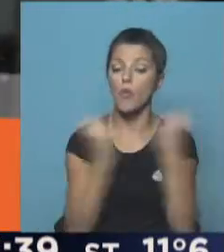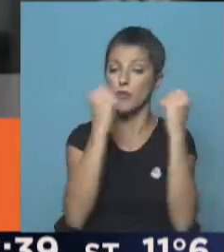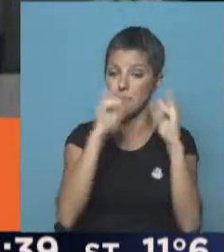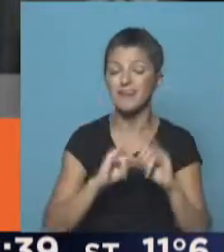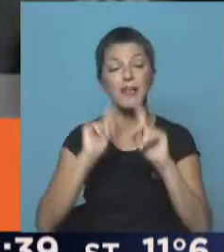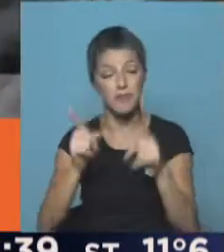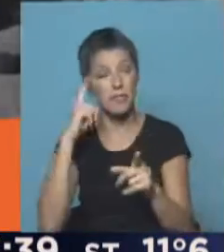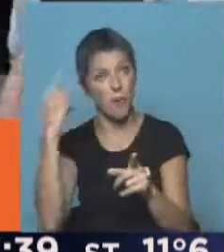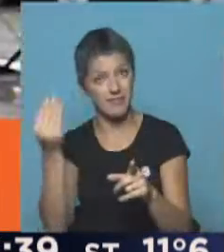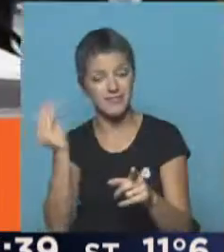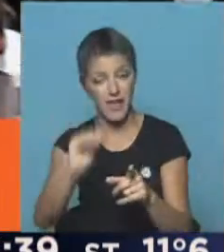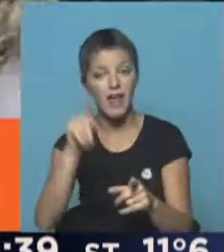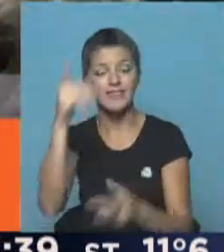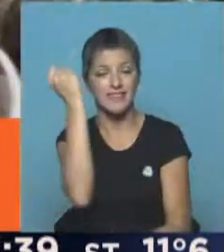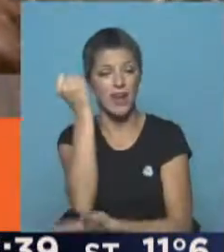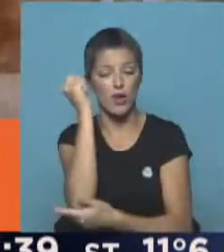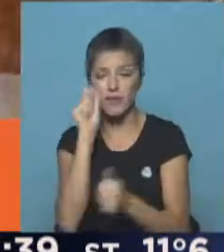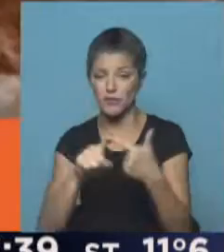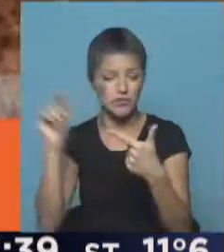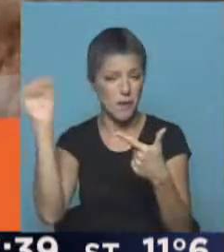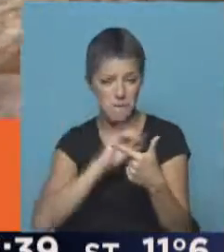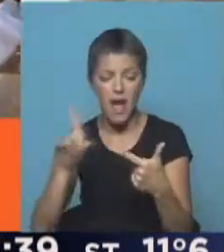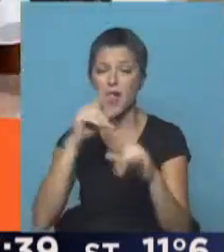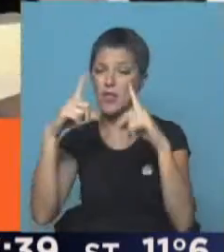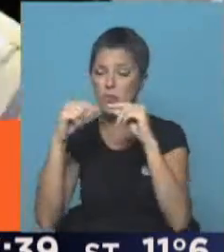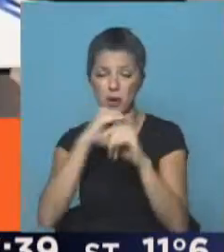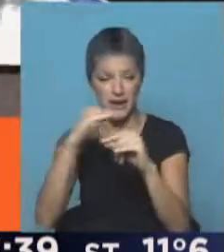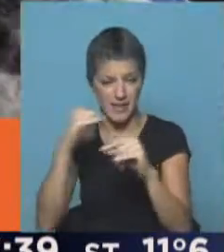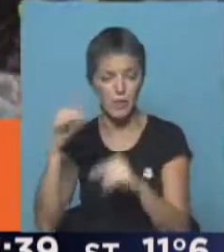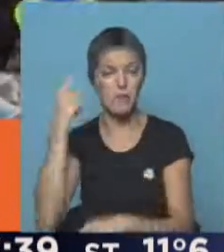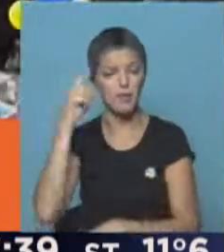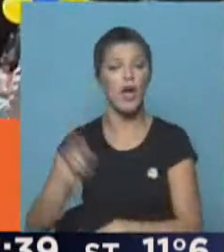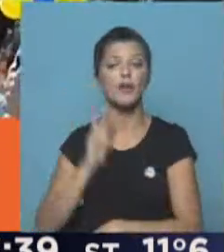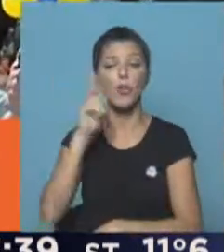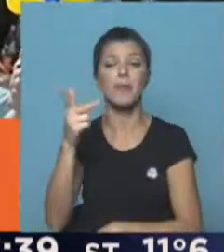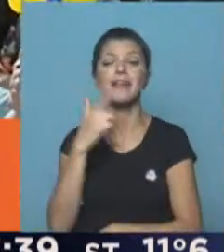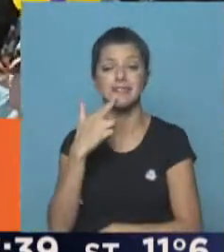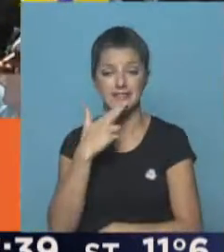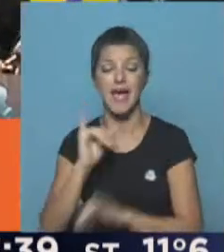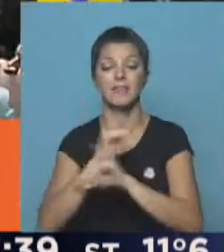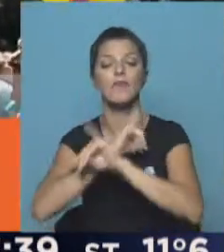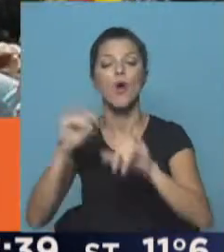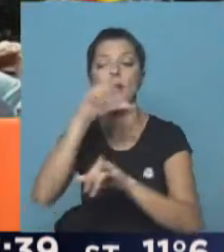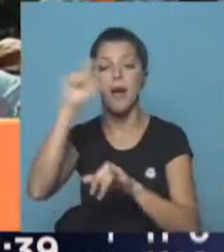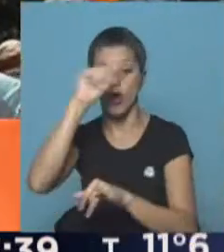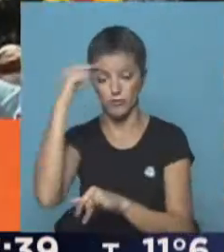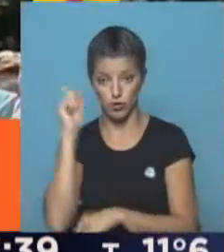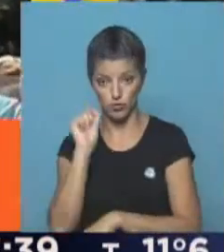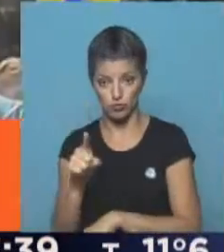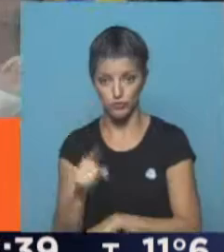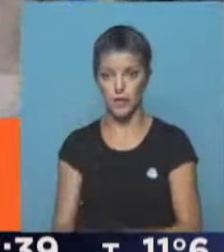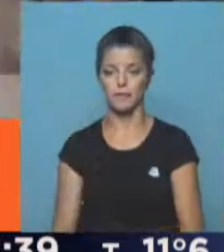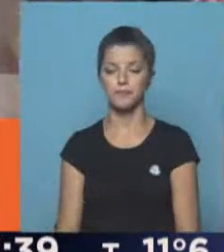económico de los colombianos, con estimaciones globales de números negativos para este 2017, según el Banco de la República. De acuerdo